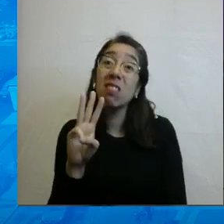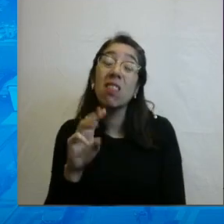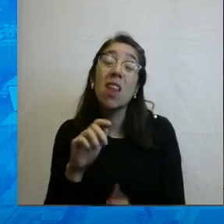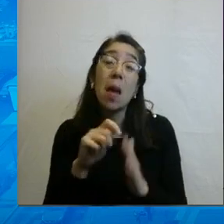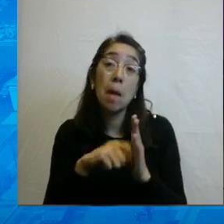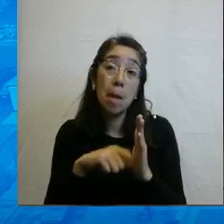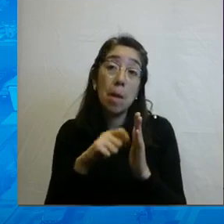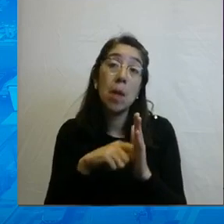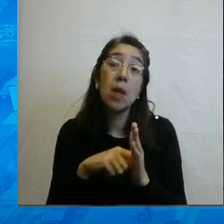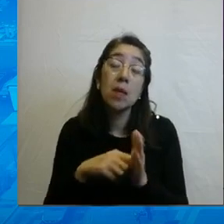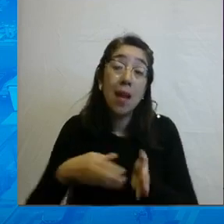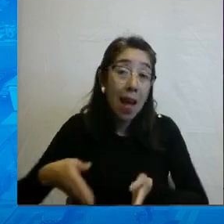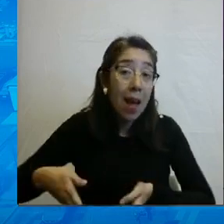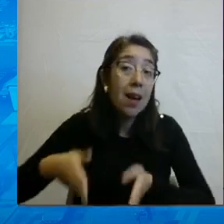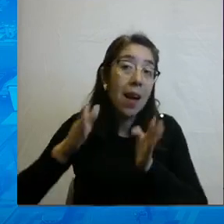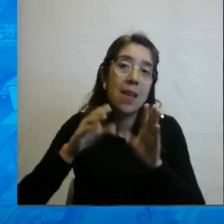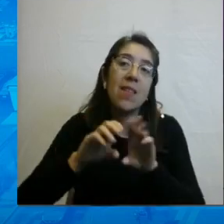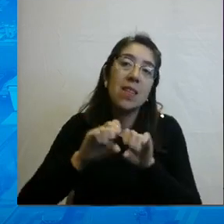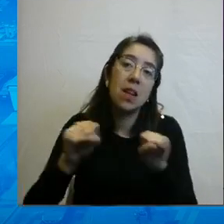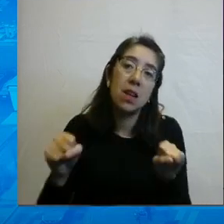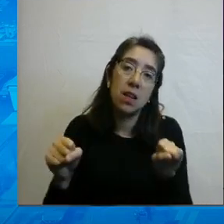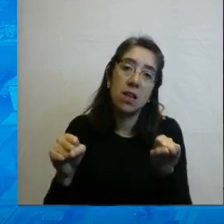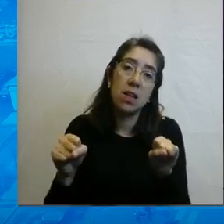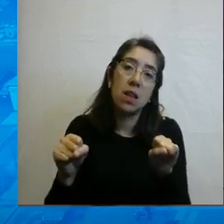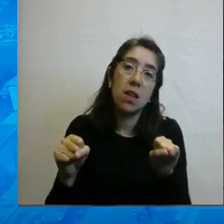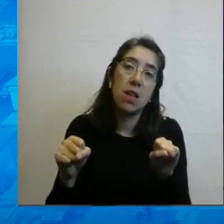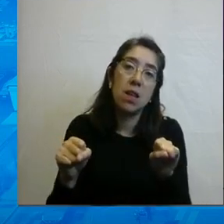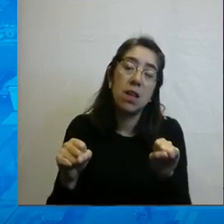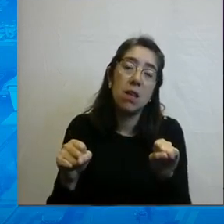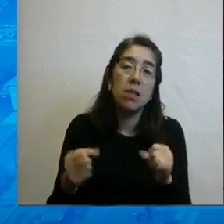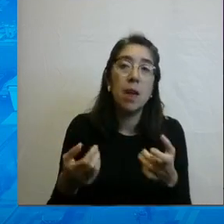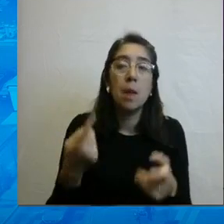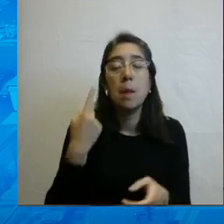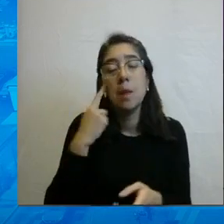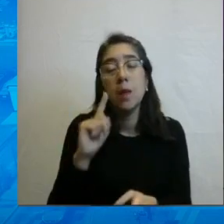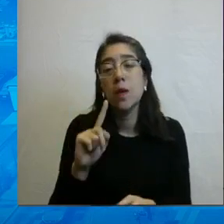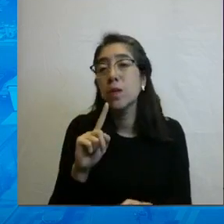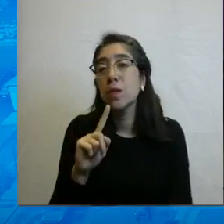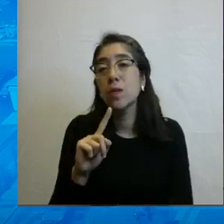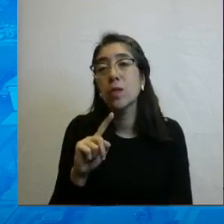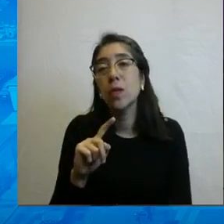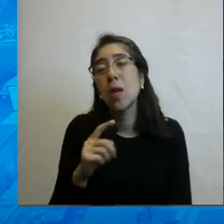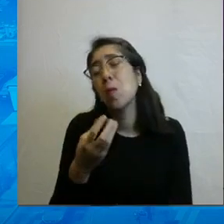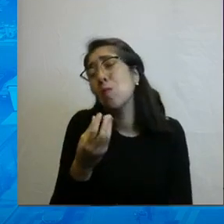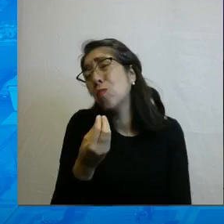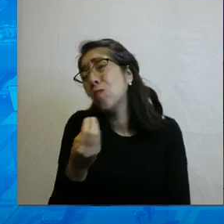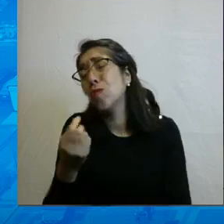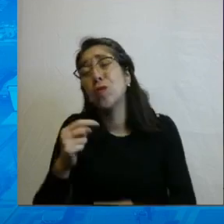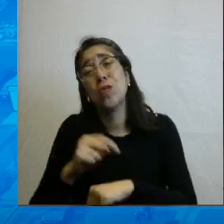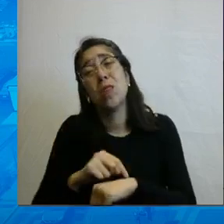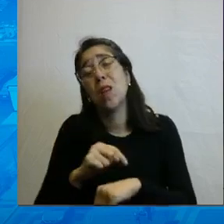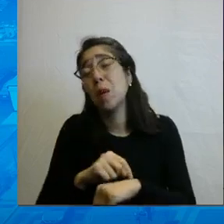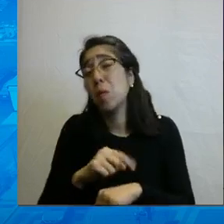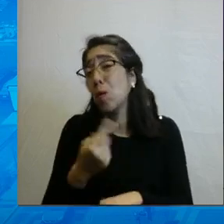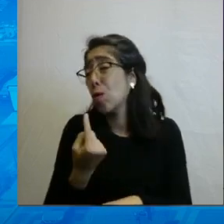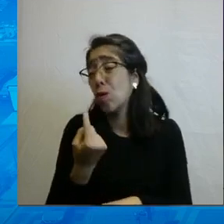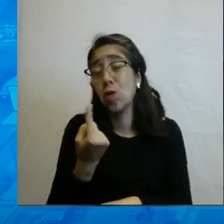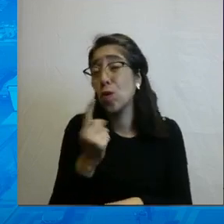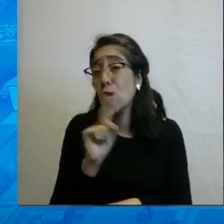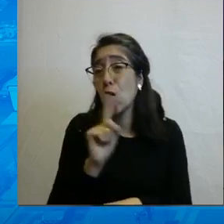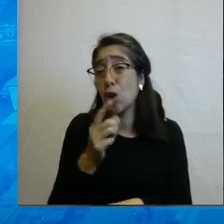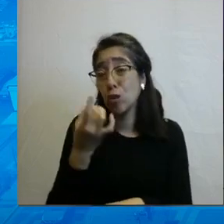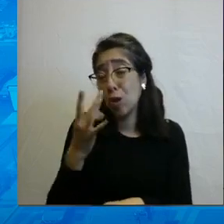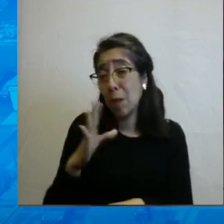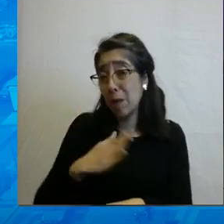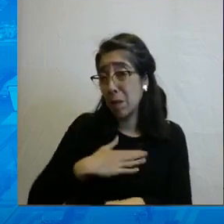estuviera arreglada, que lo iban a hacer todo lo posible, porque yo le planteé mi problema y no es solamente mío, es de todos los locatarios. Entonces, ¿qué